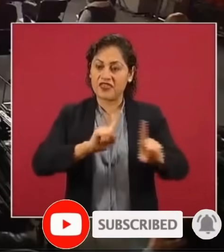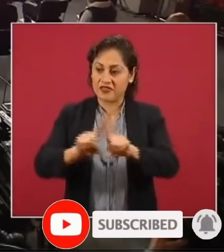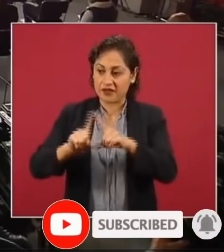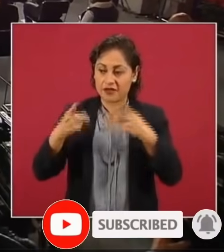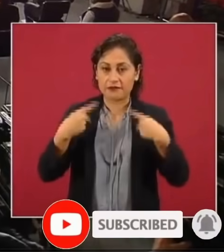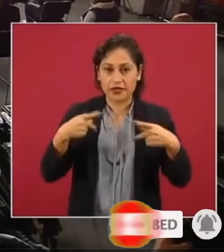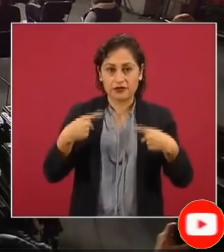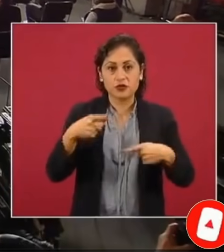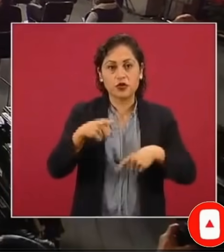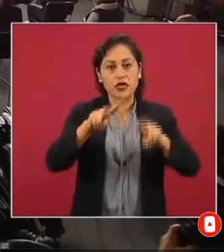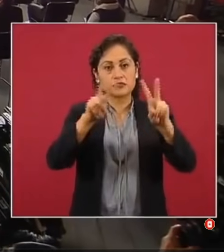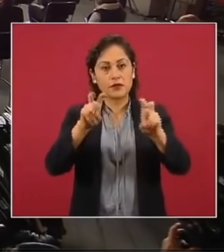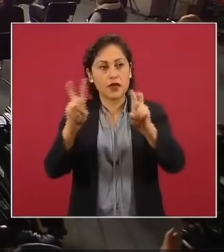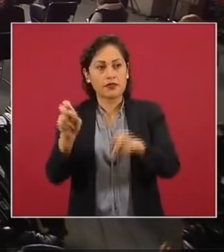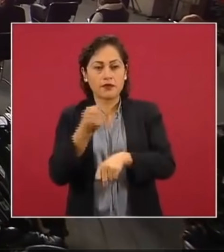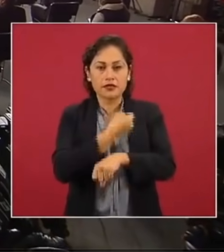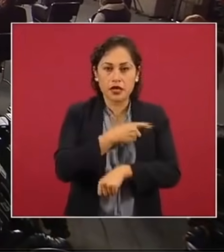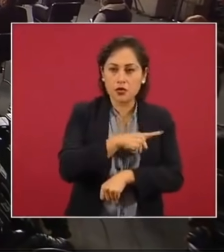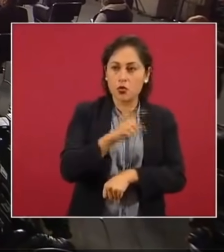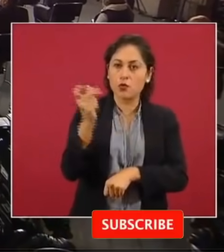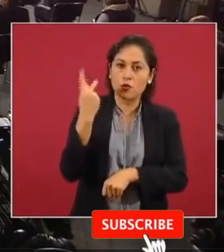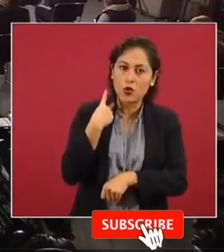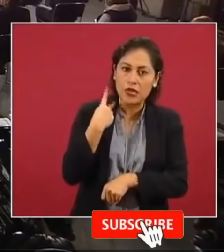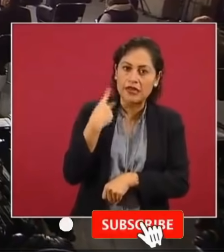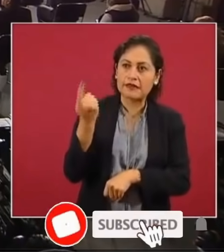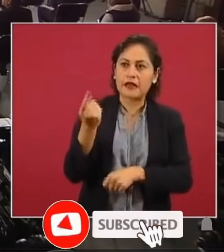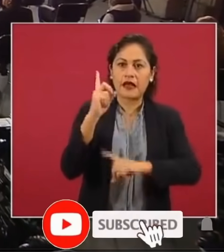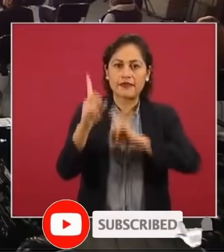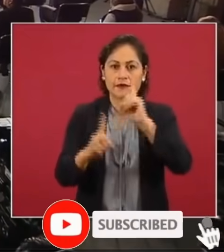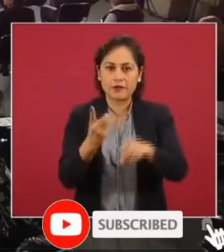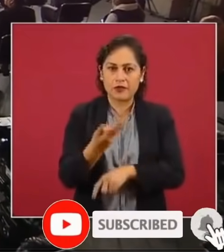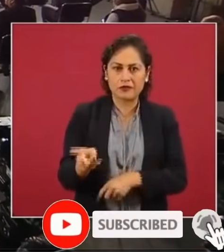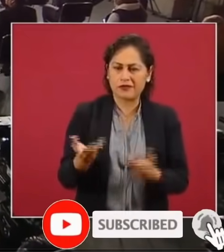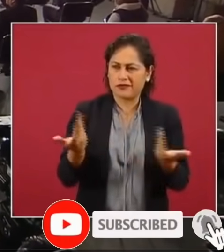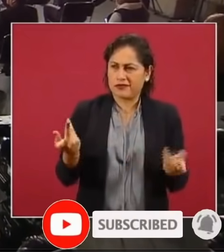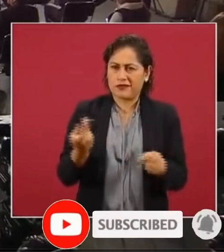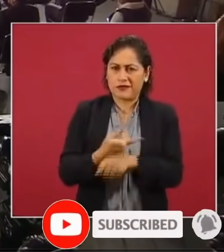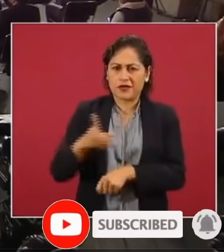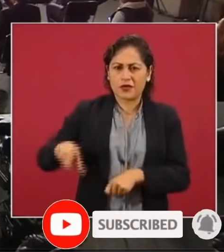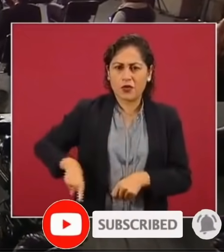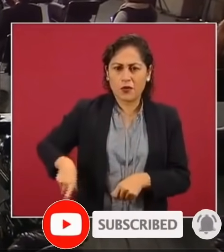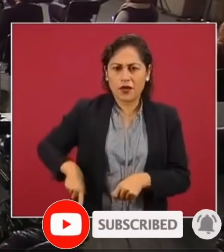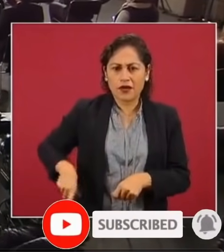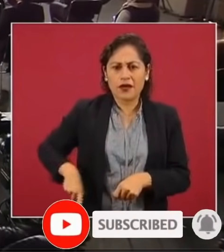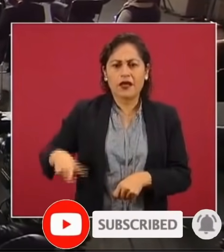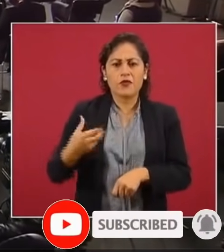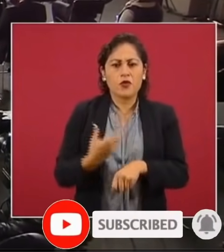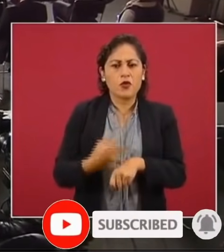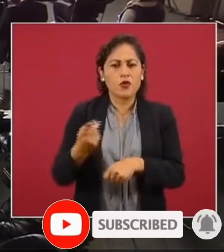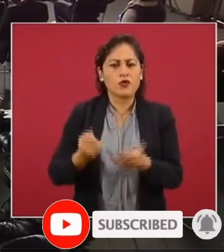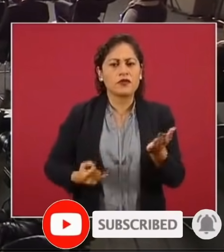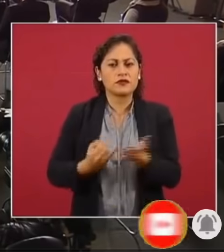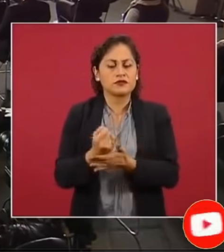temas deportivos nos explicaron por qué esta decisión del gobernador Enrique Alfaro. Pues para todos resultó algo inédito que un